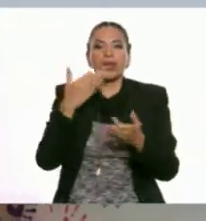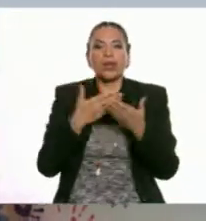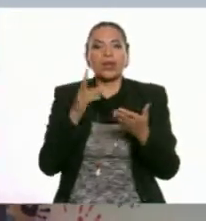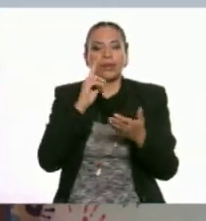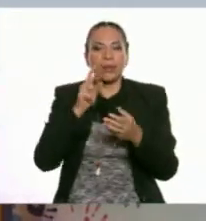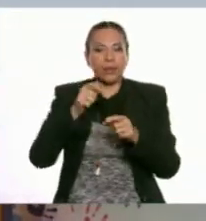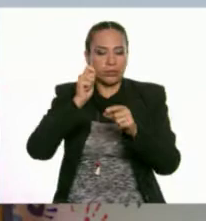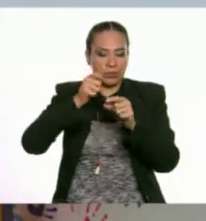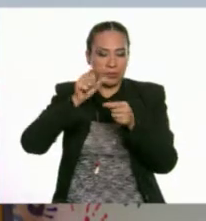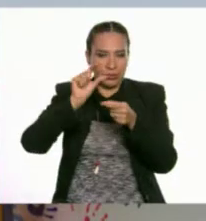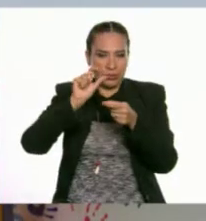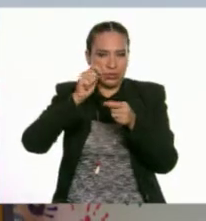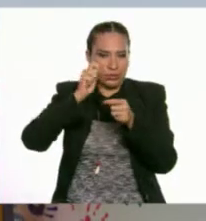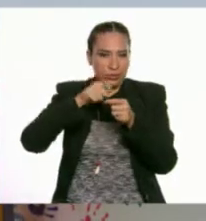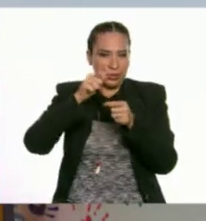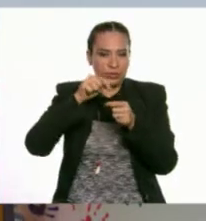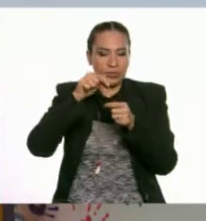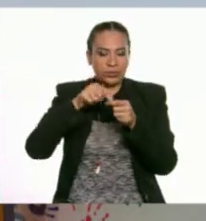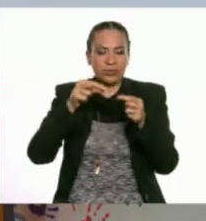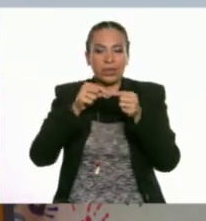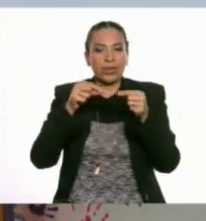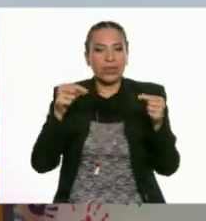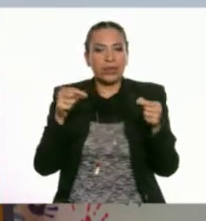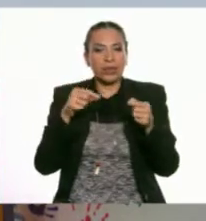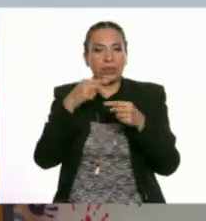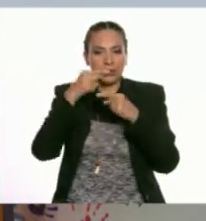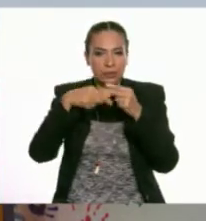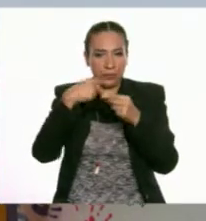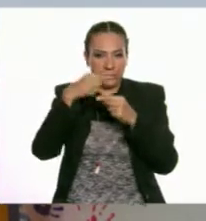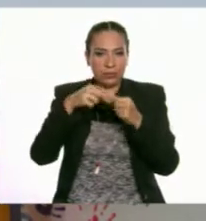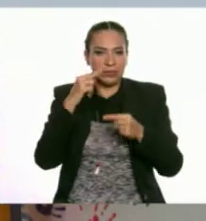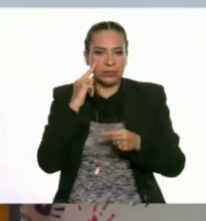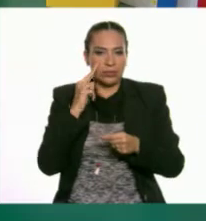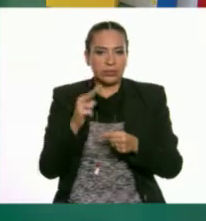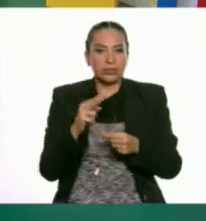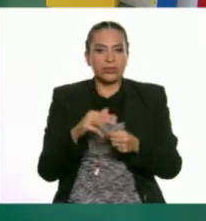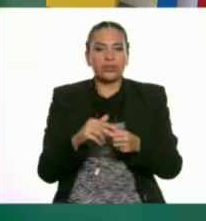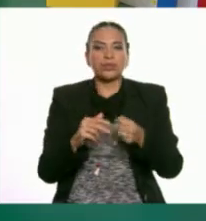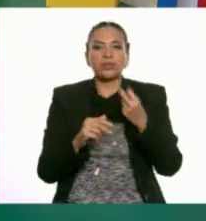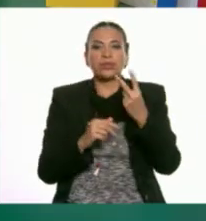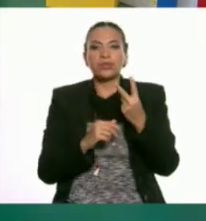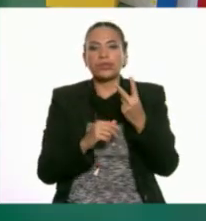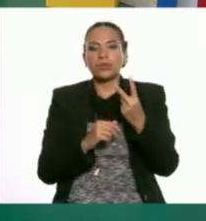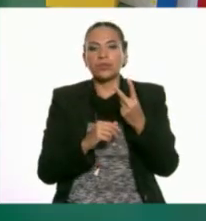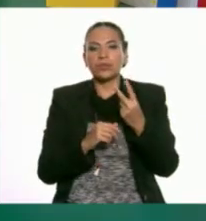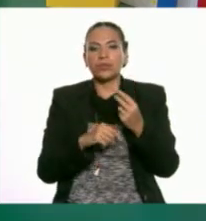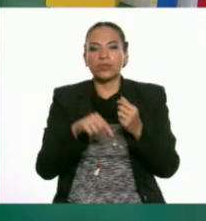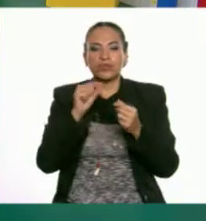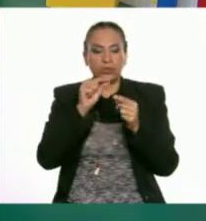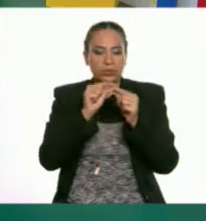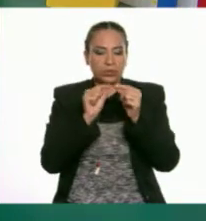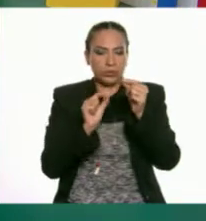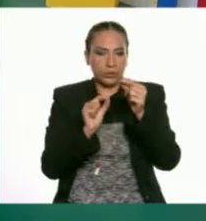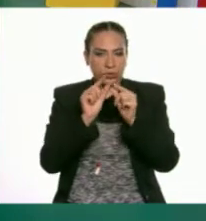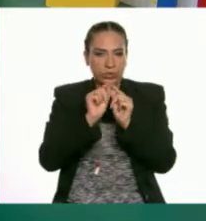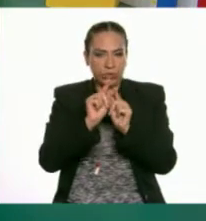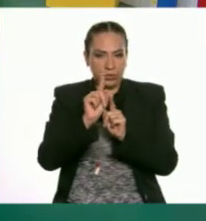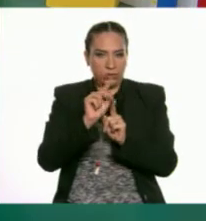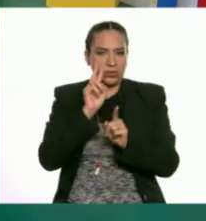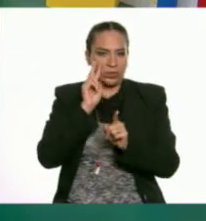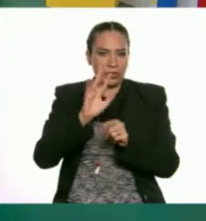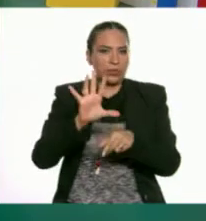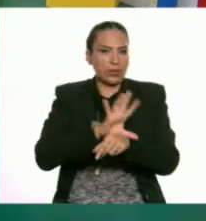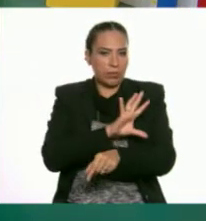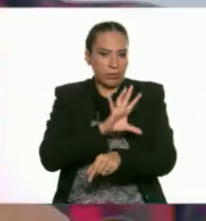clavo y con el mismo alambre vamos a enrollarlo, dejando 2 puntitas para poder poner nuestra